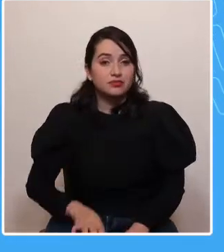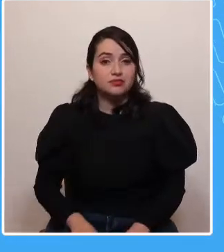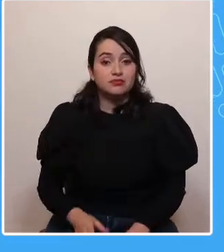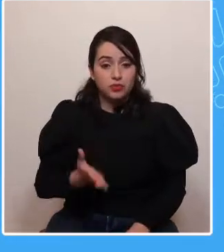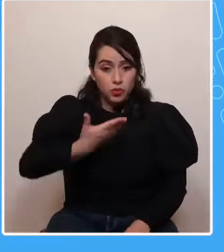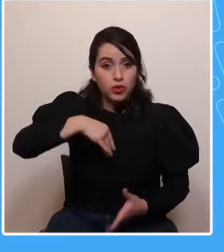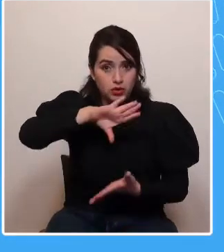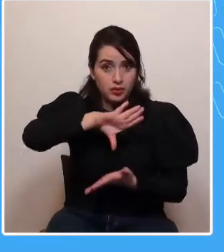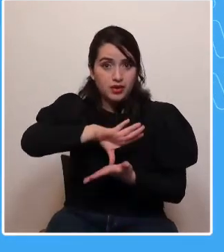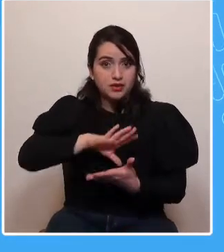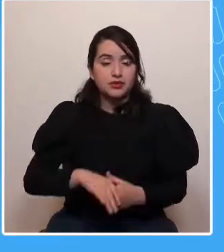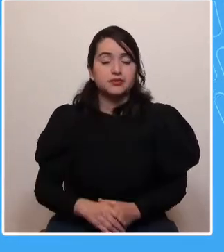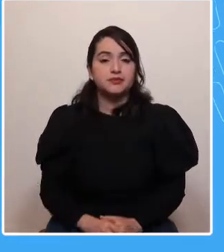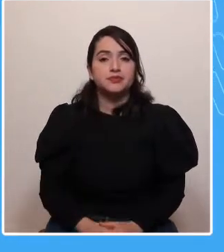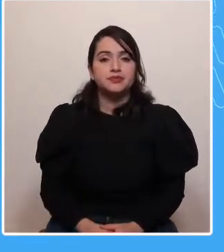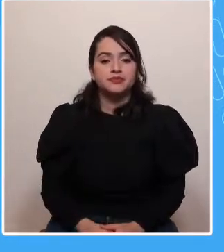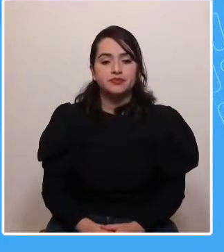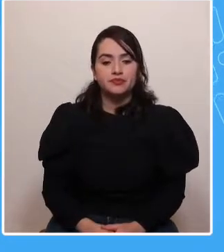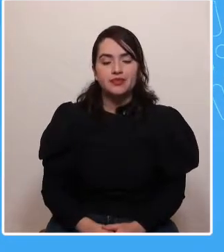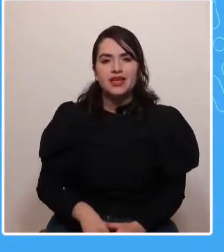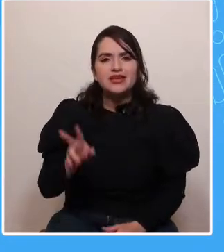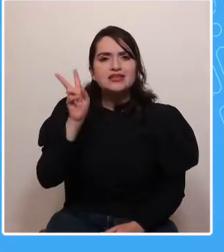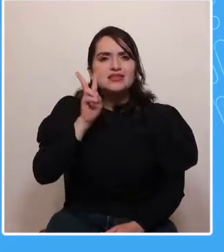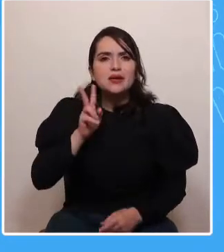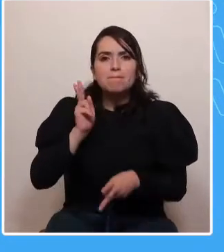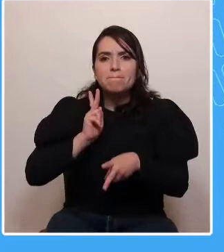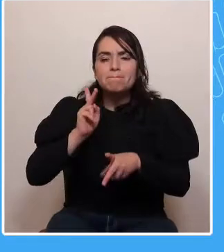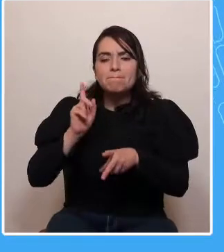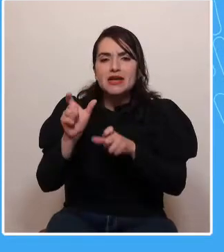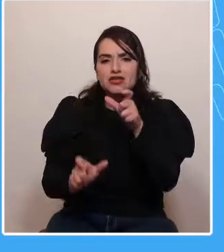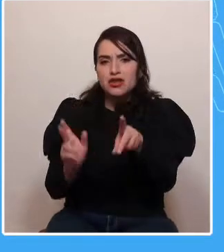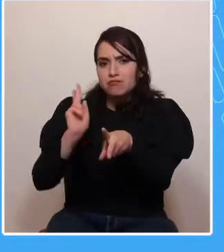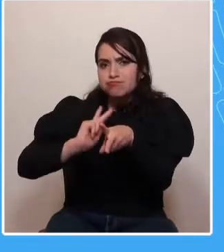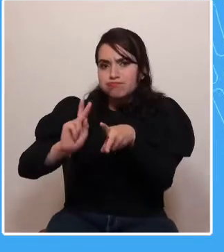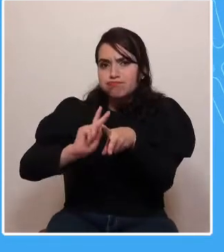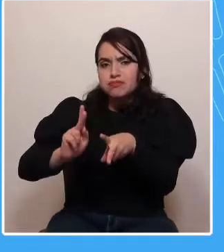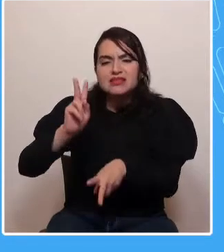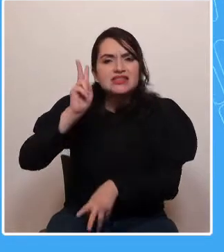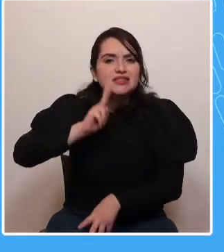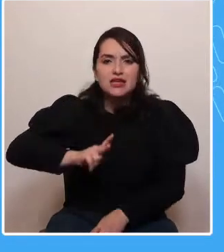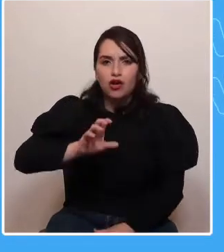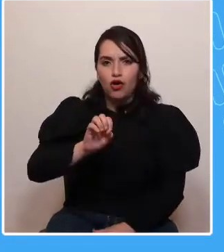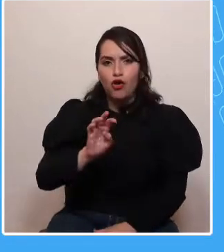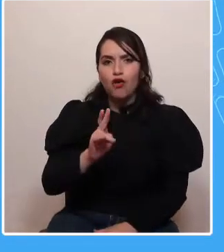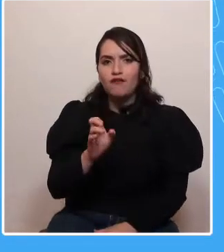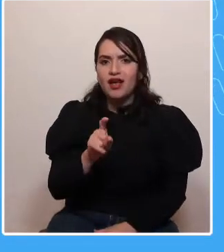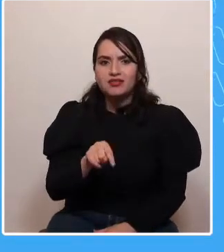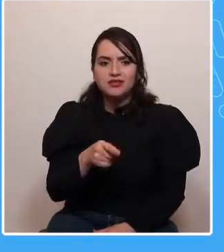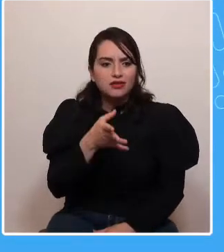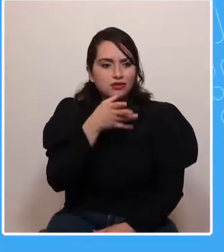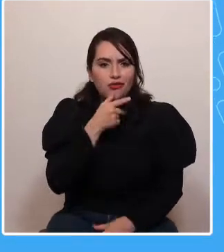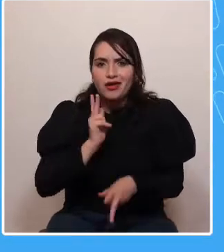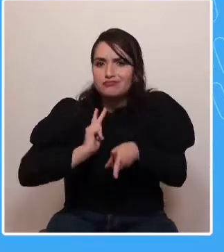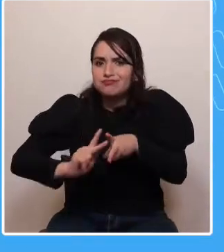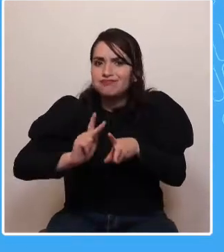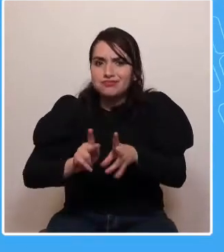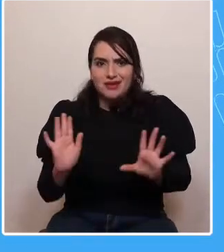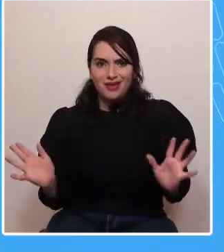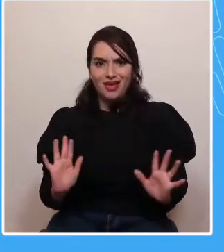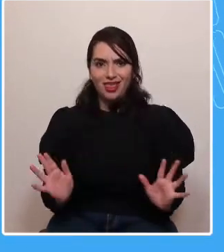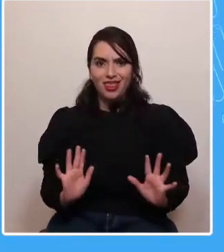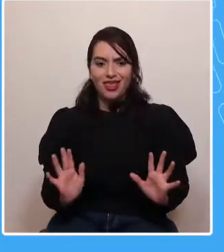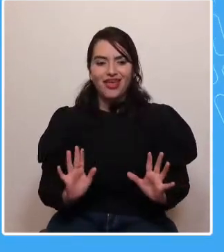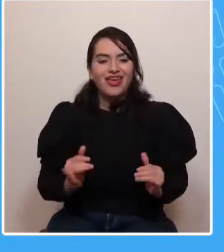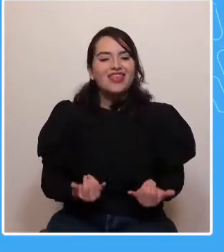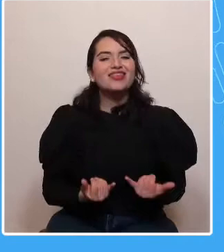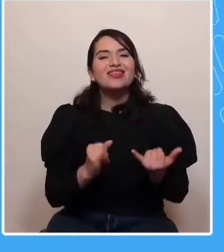país. Sin creadores y creadoras no hay obras, sin obras no hay creaciones disponibles para ser